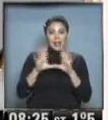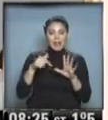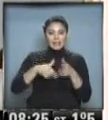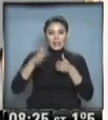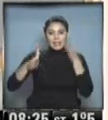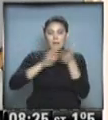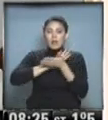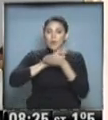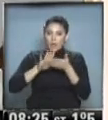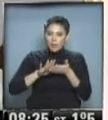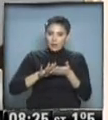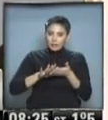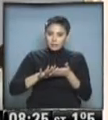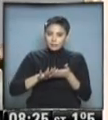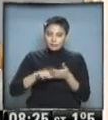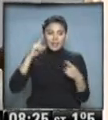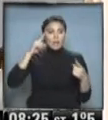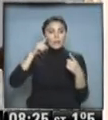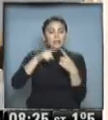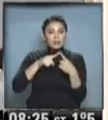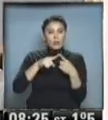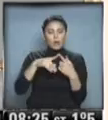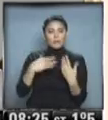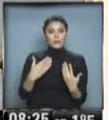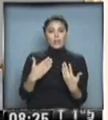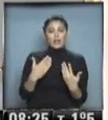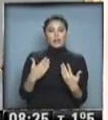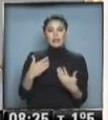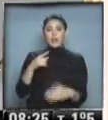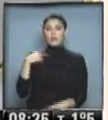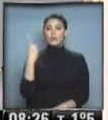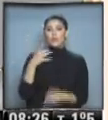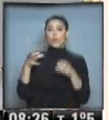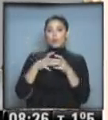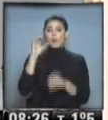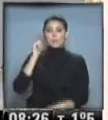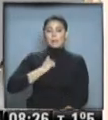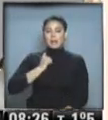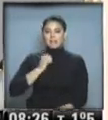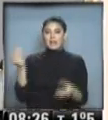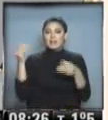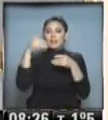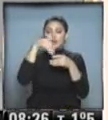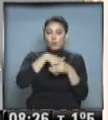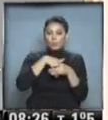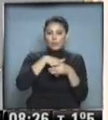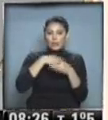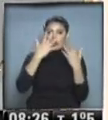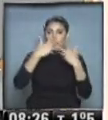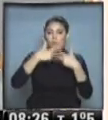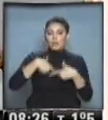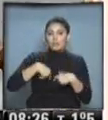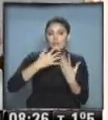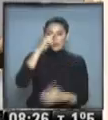nueva etapa el desafío es incorporar a nuestras Fuerzas Armadas a un proyecto de